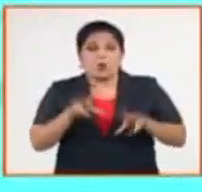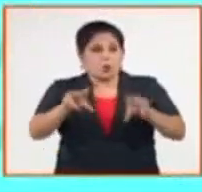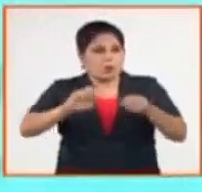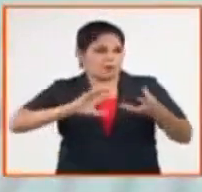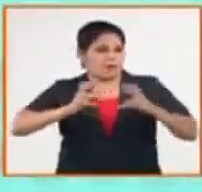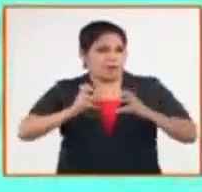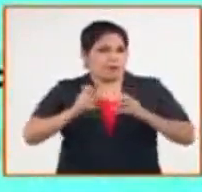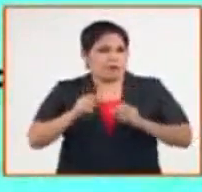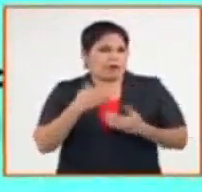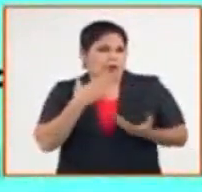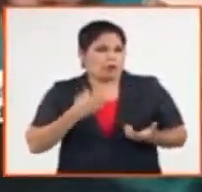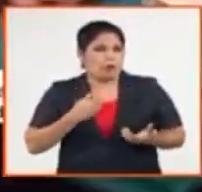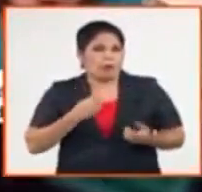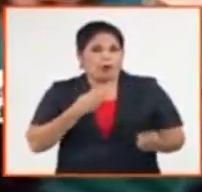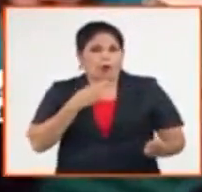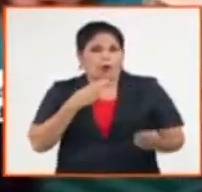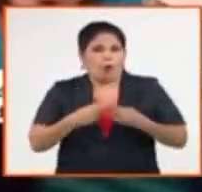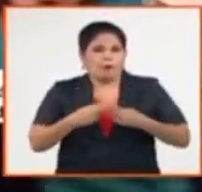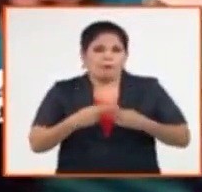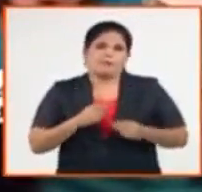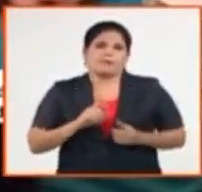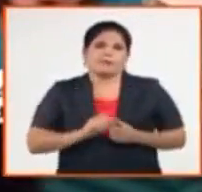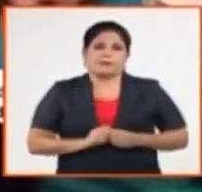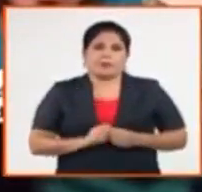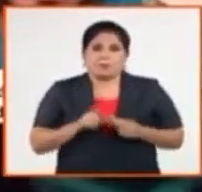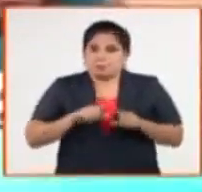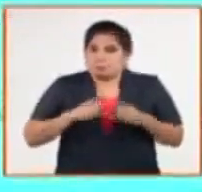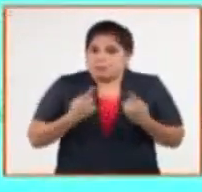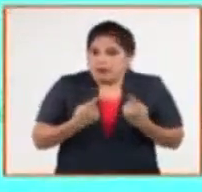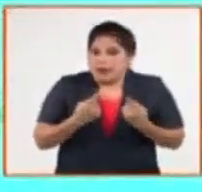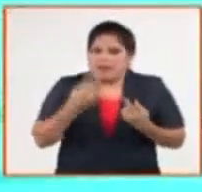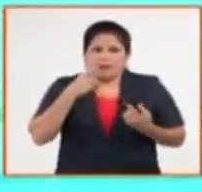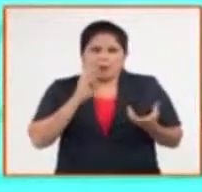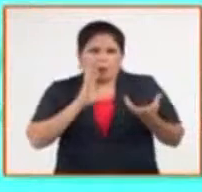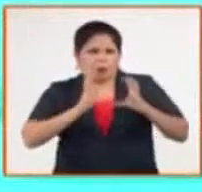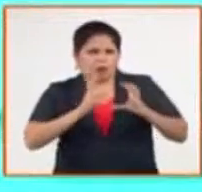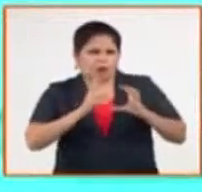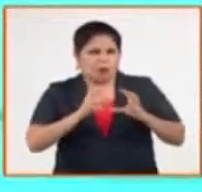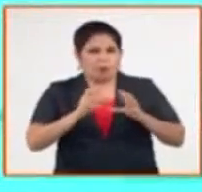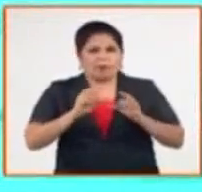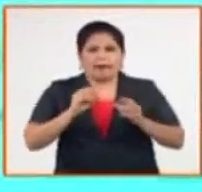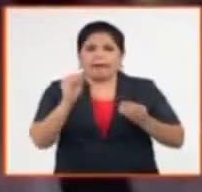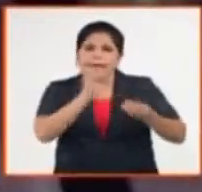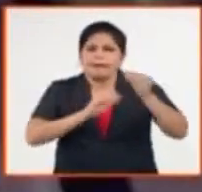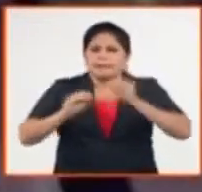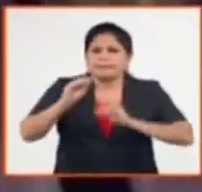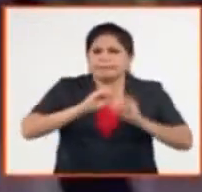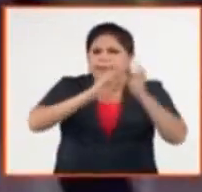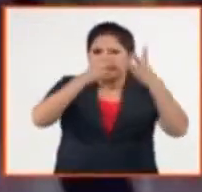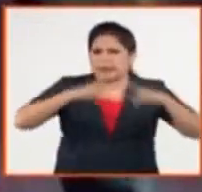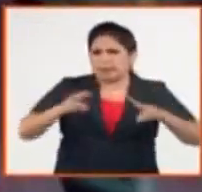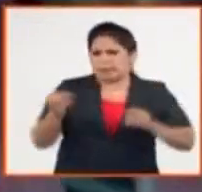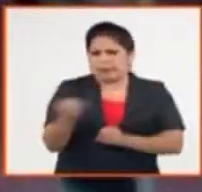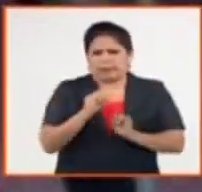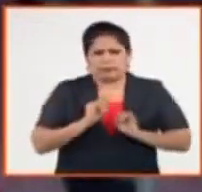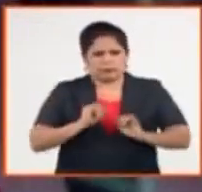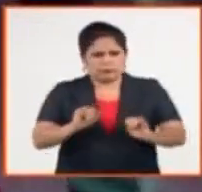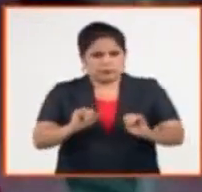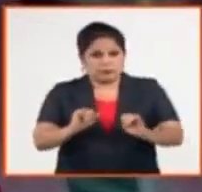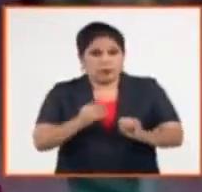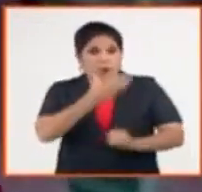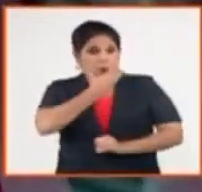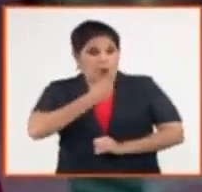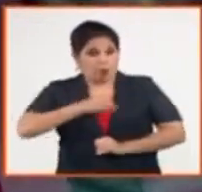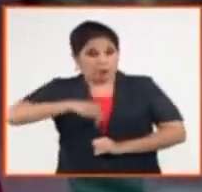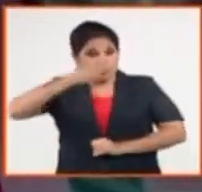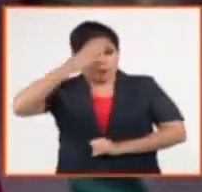emisión de Confilo, para rasgar las vestiduras de la manipulación mediática. Y es que las generaciones más jóvenes en